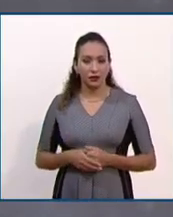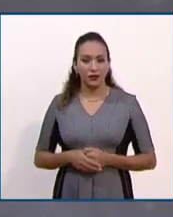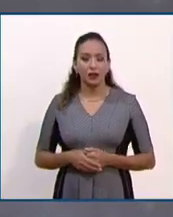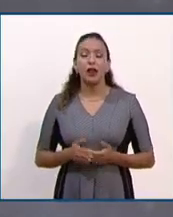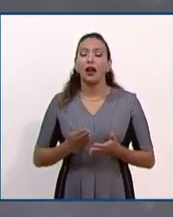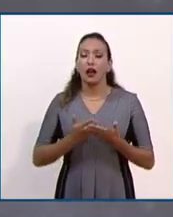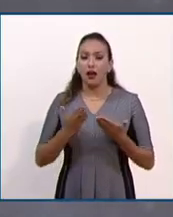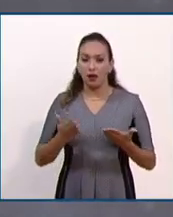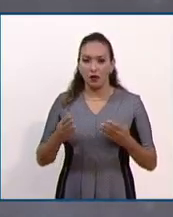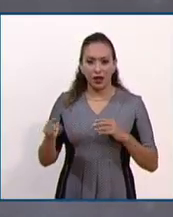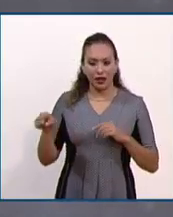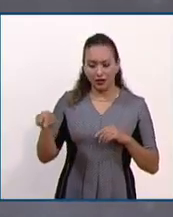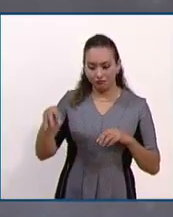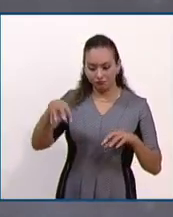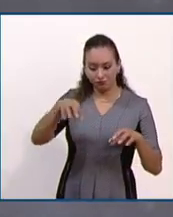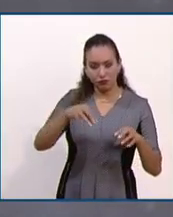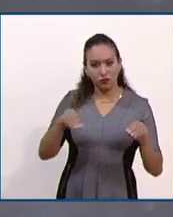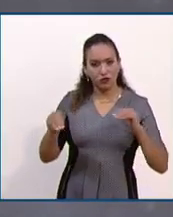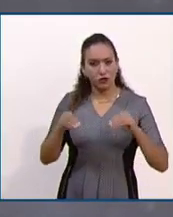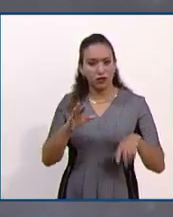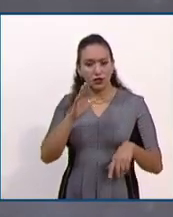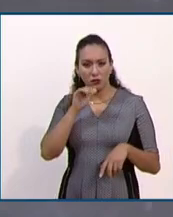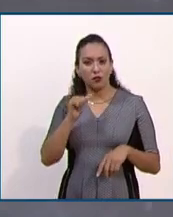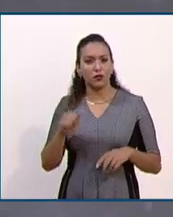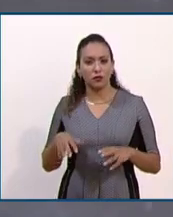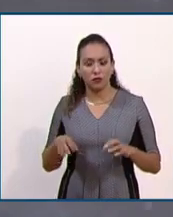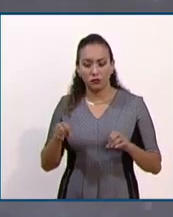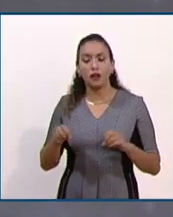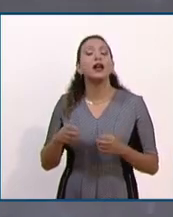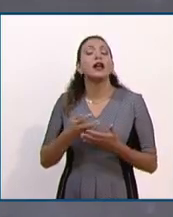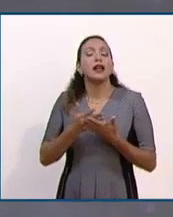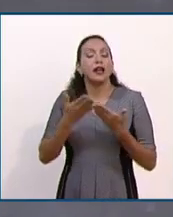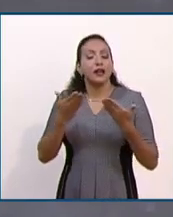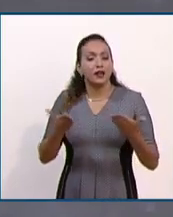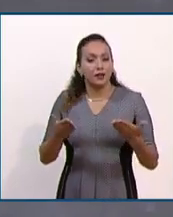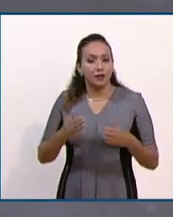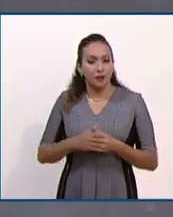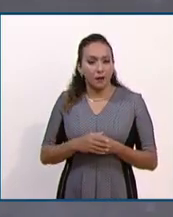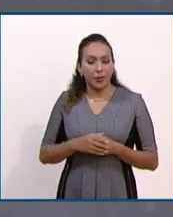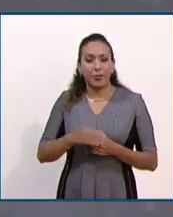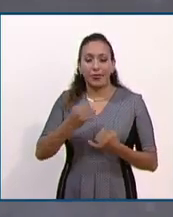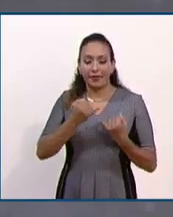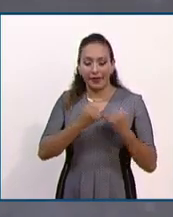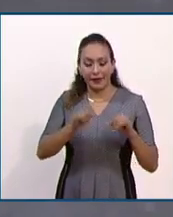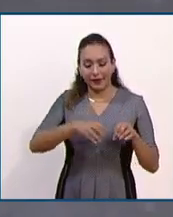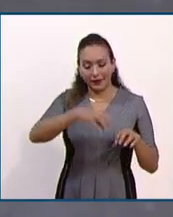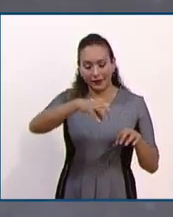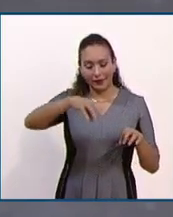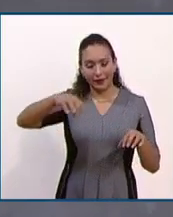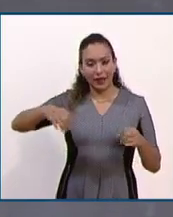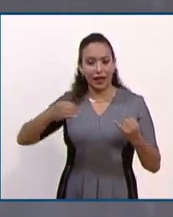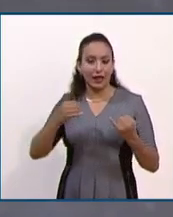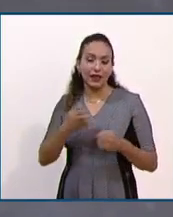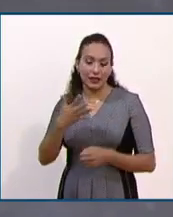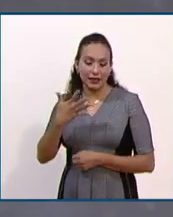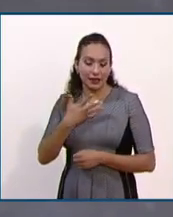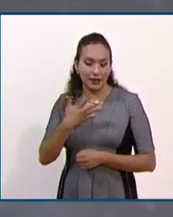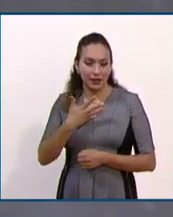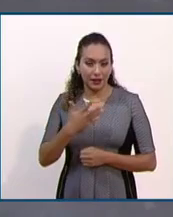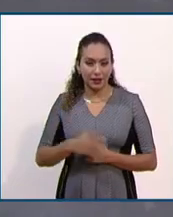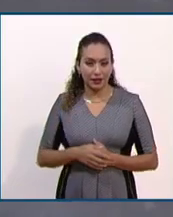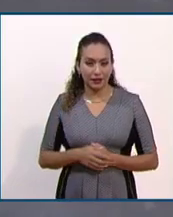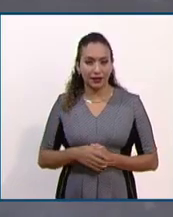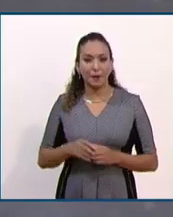la inamovilidad de las consejerías y por ende la autonomía e independencia de